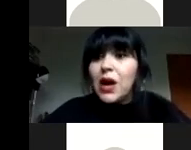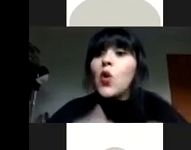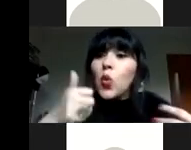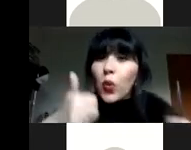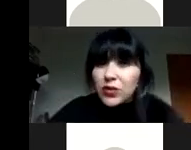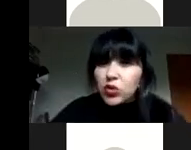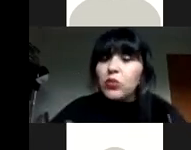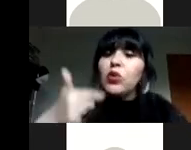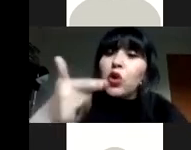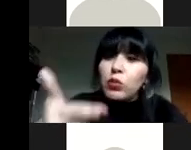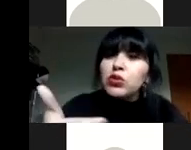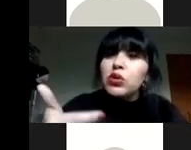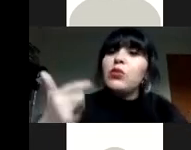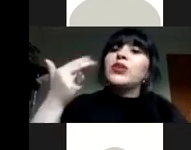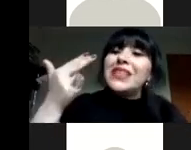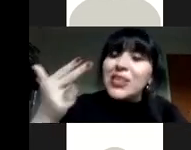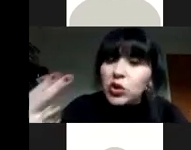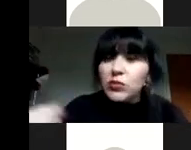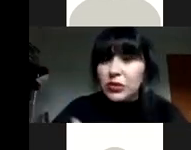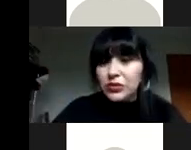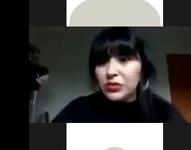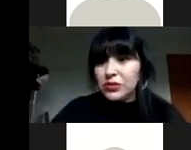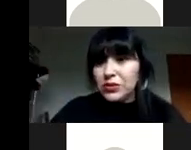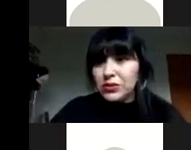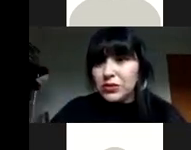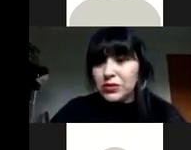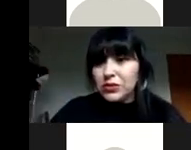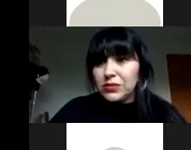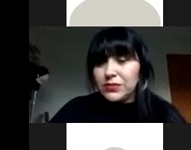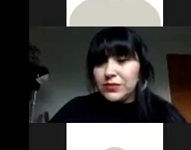frecuencia. ¿Cuánto tomo? ¿Cómo tomo? ¿Por qué tomo?